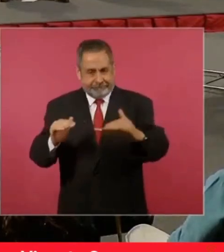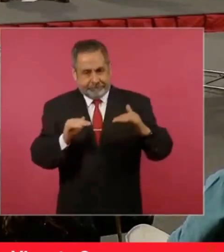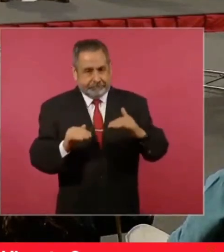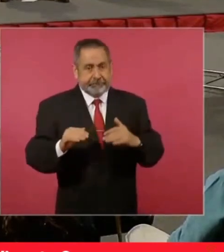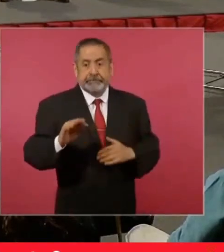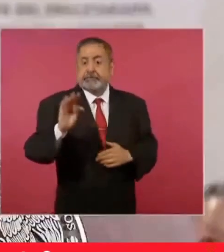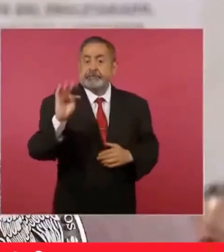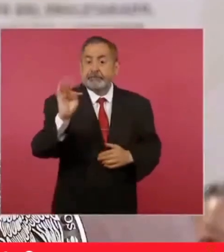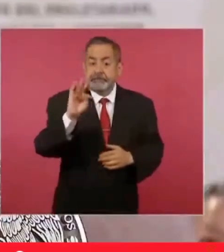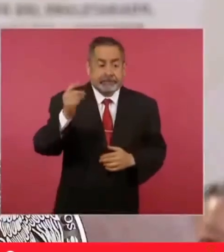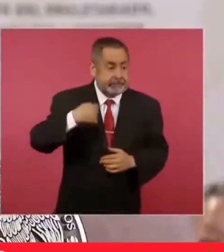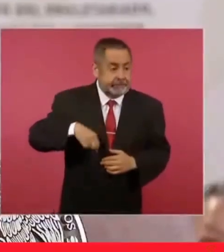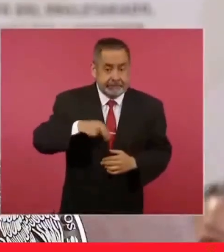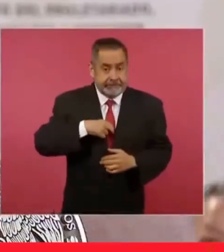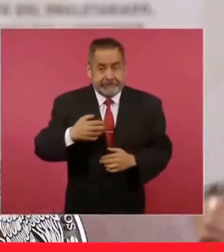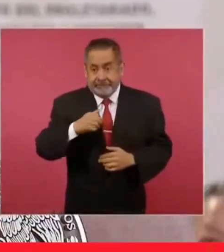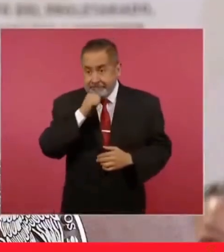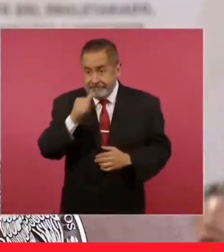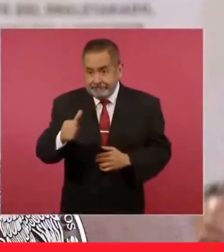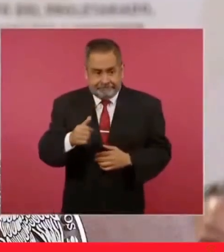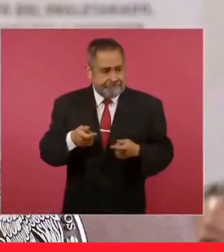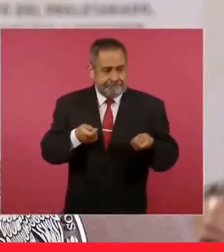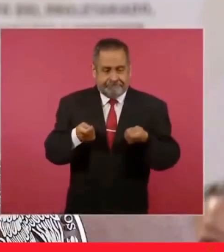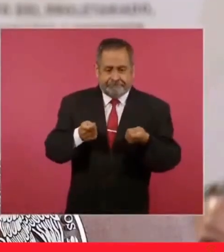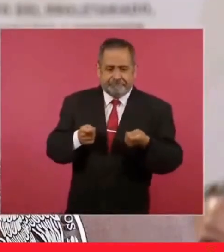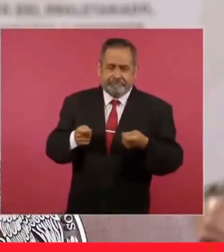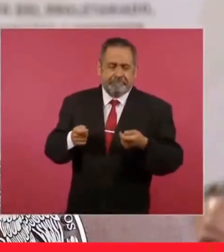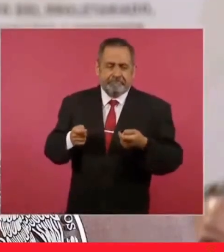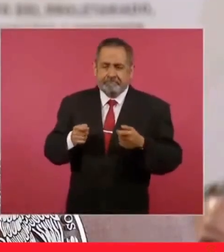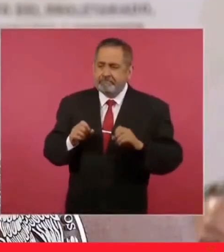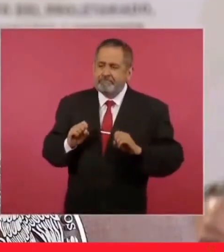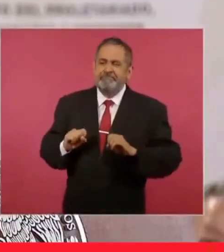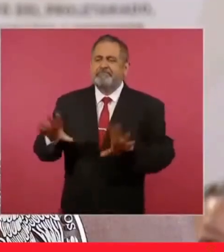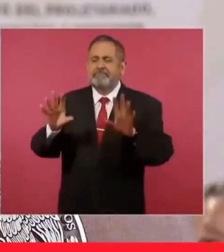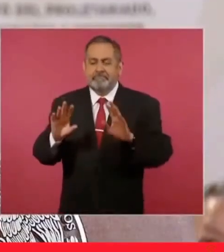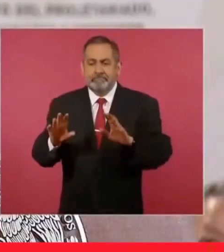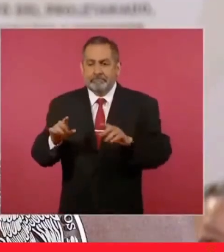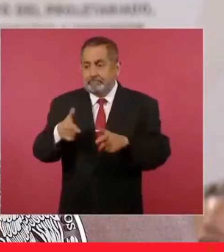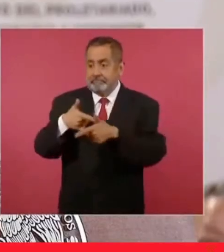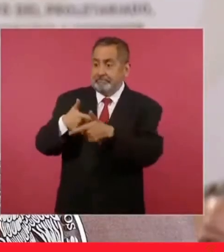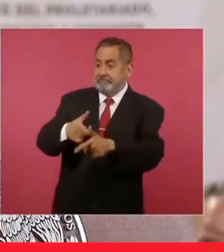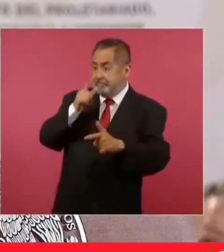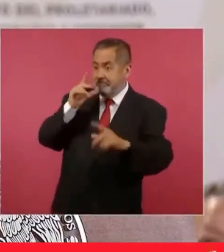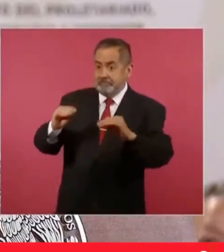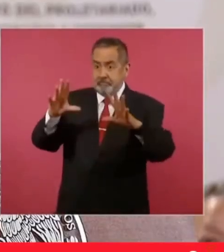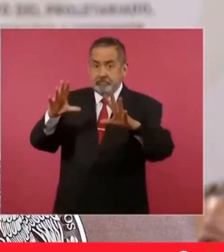acciones necesarias para mantener el balance, puede extenderse en un